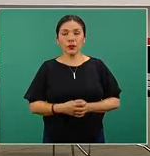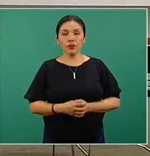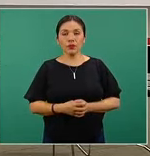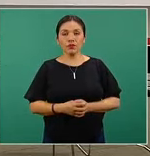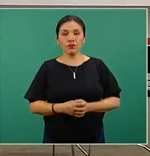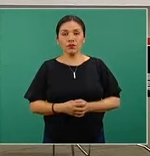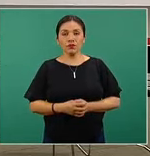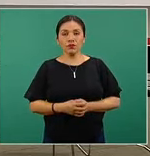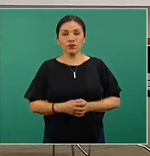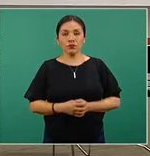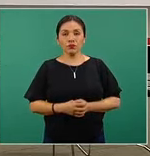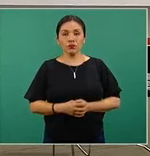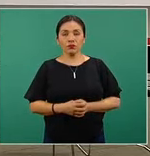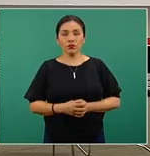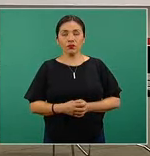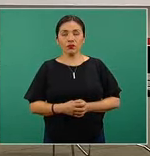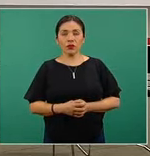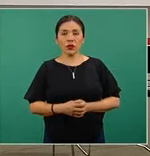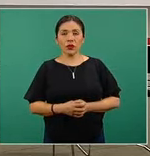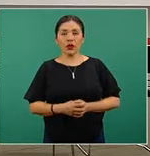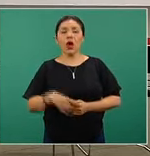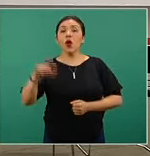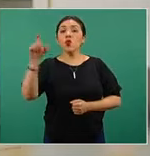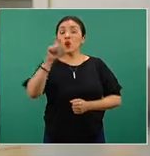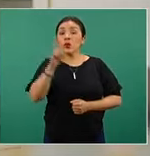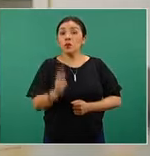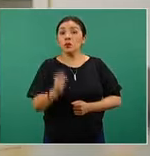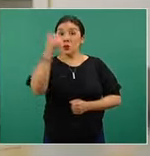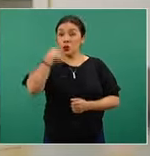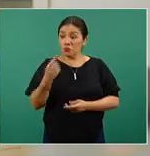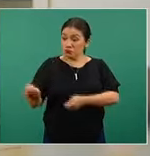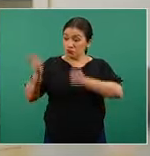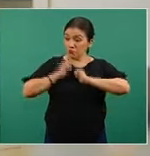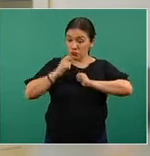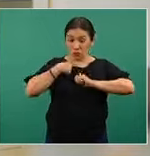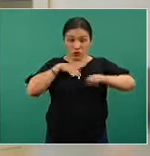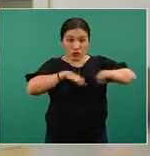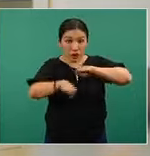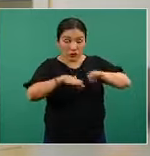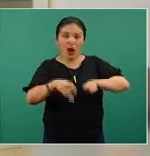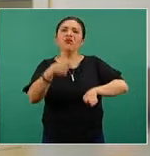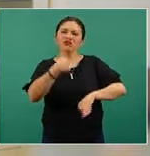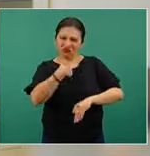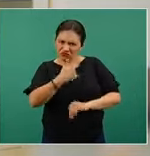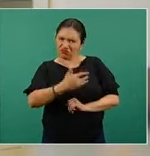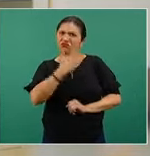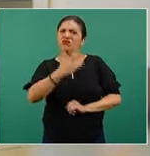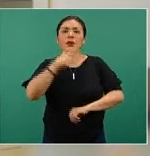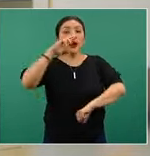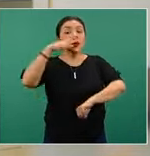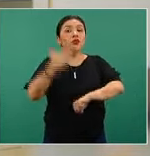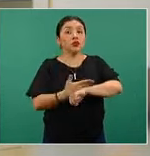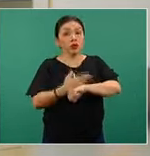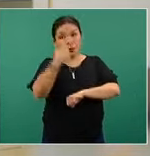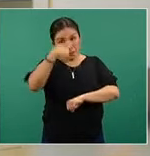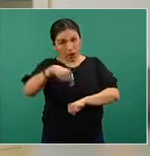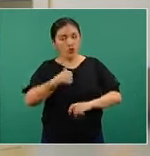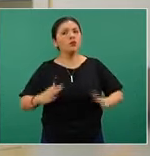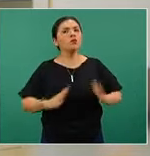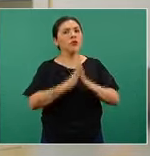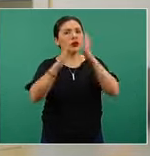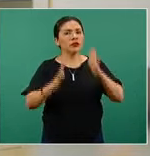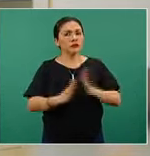desde el primer momento donde yo me asigna y el servicio pues tengo ese compromiso y esa responsabilidad de participar